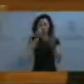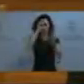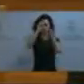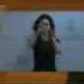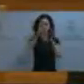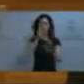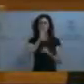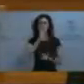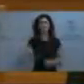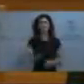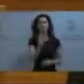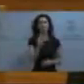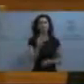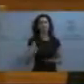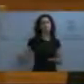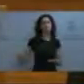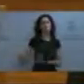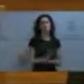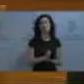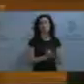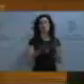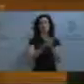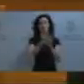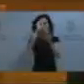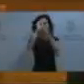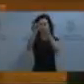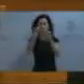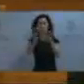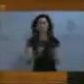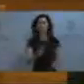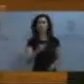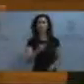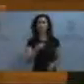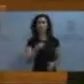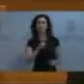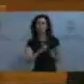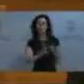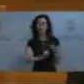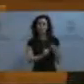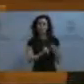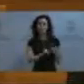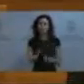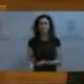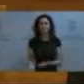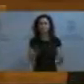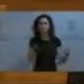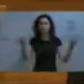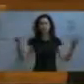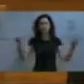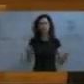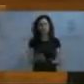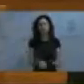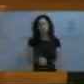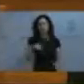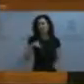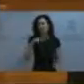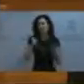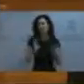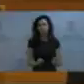todo aquí es código ICTUS, no. Existe el código corazón y existe el transporte sanitario urgente en general.